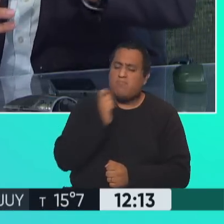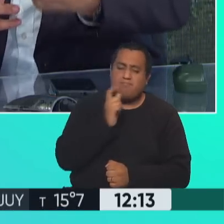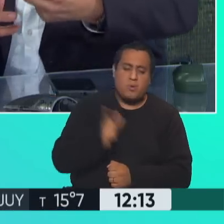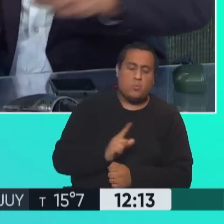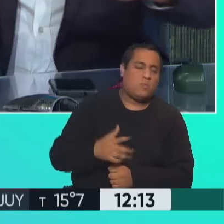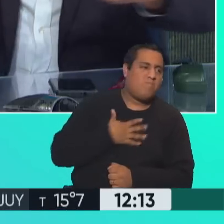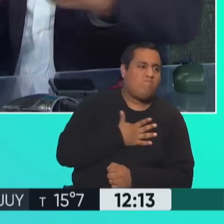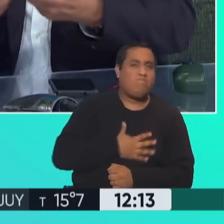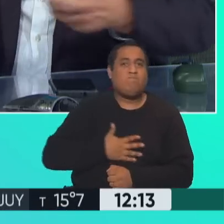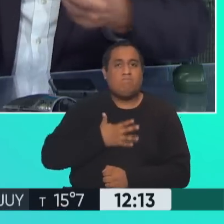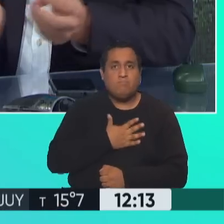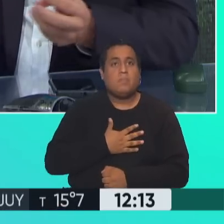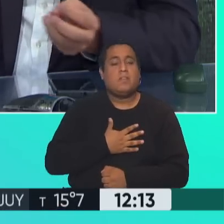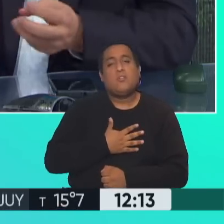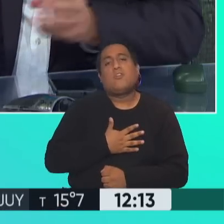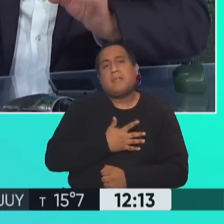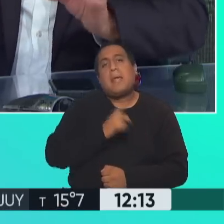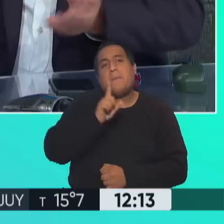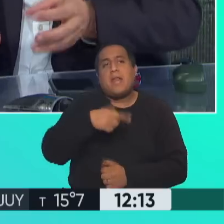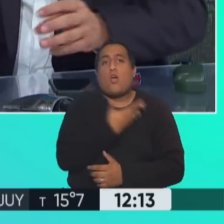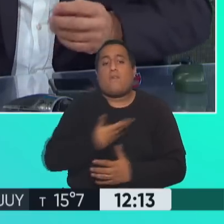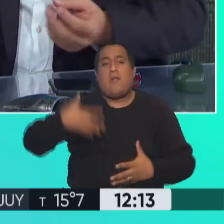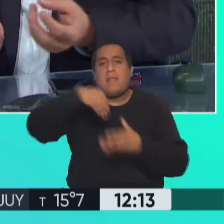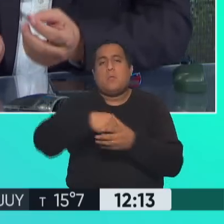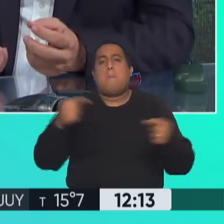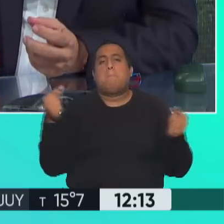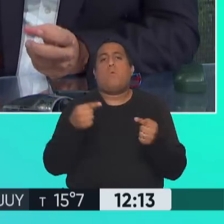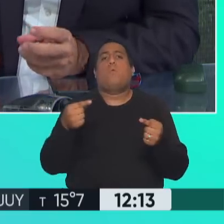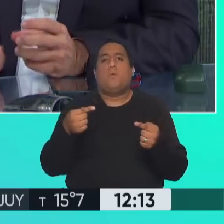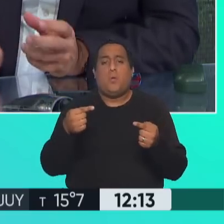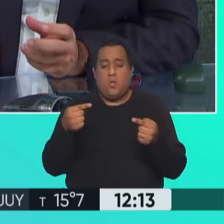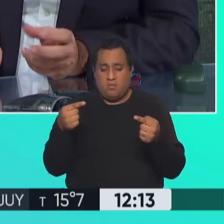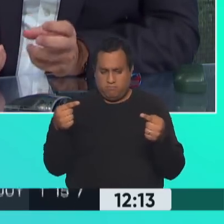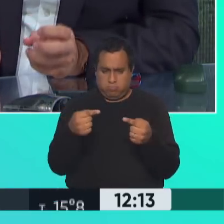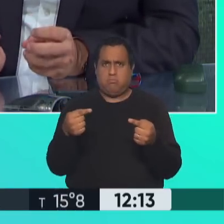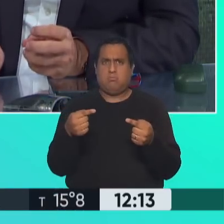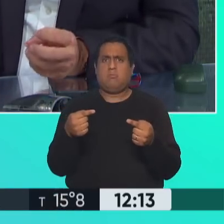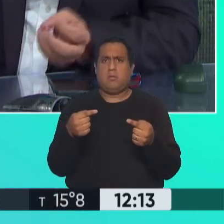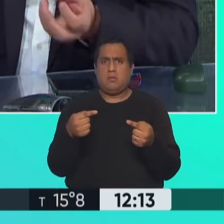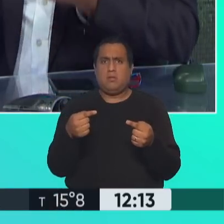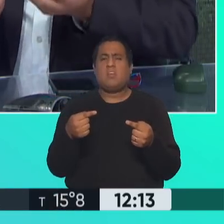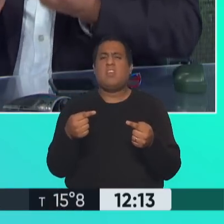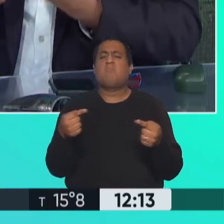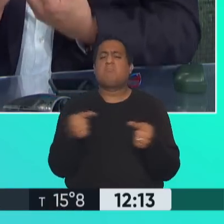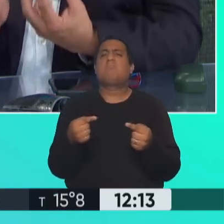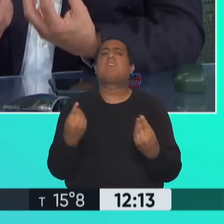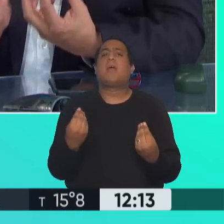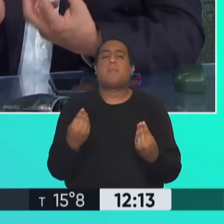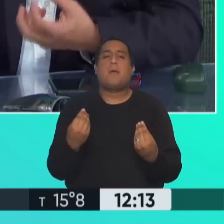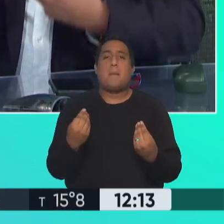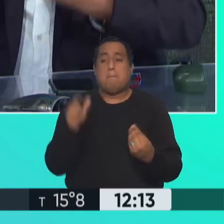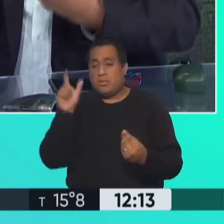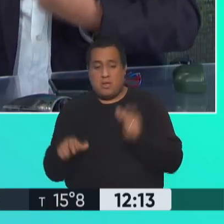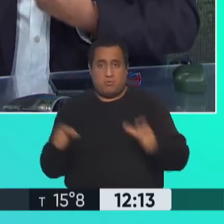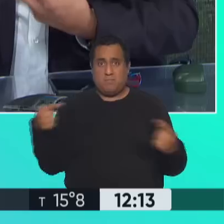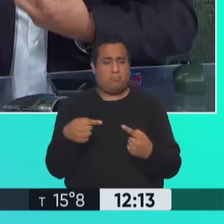su incidencia provocó este conflicto interno del gobierno, que en definitiva no es un conflicto de personalidades, sino un conflicto de proyectos, de